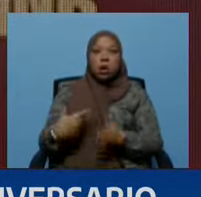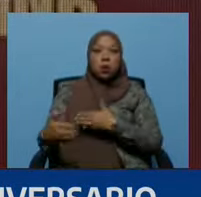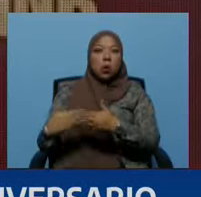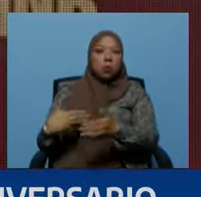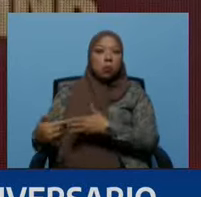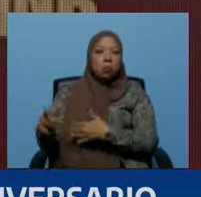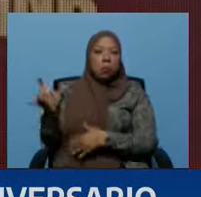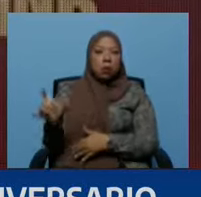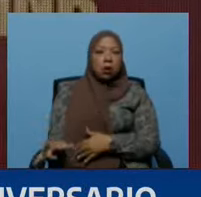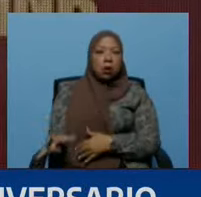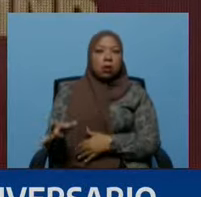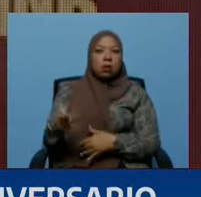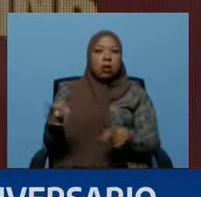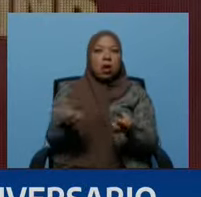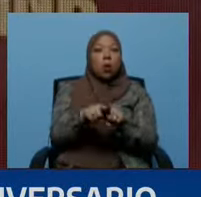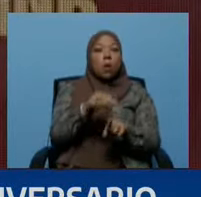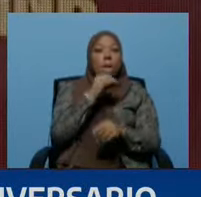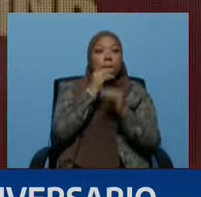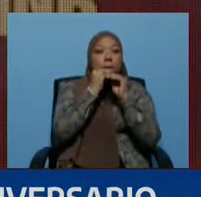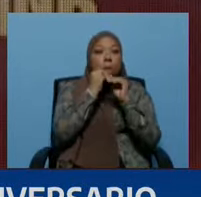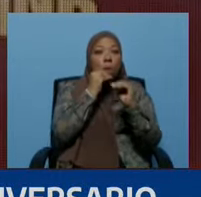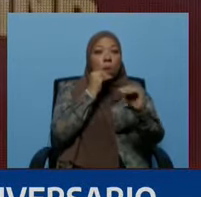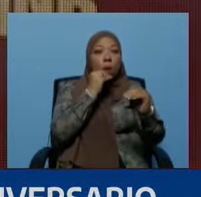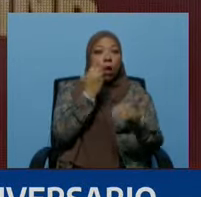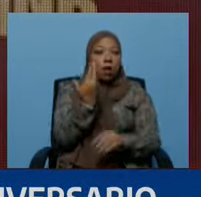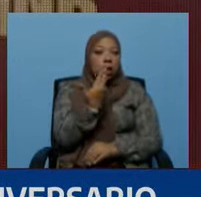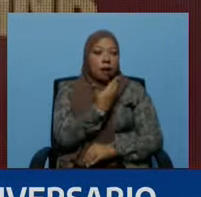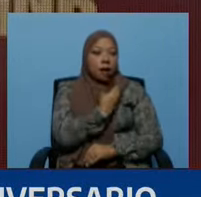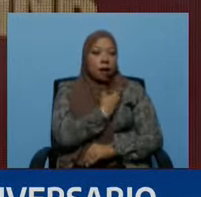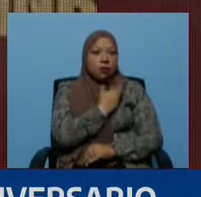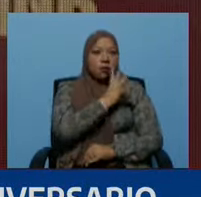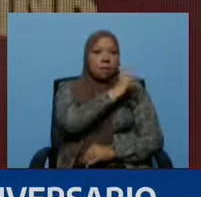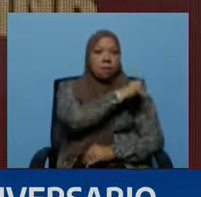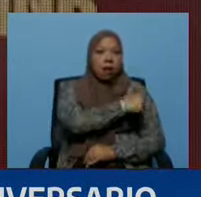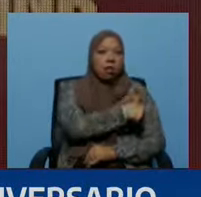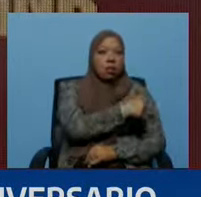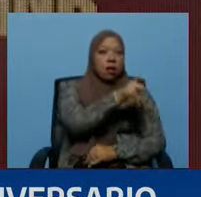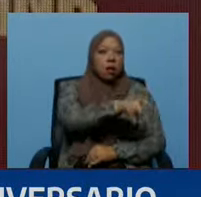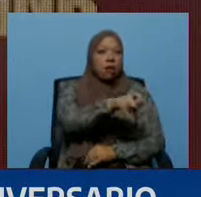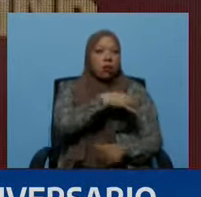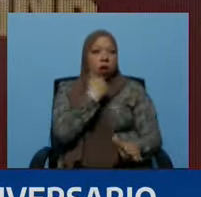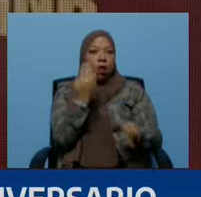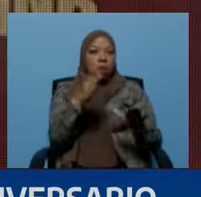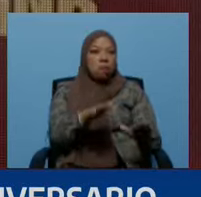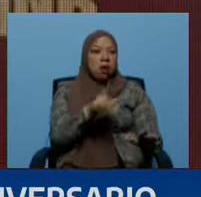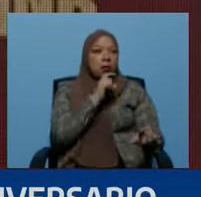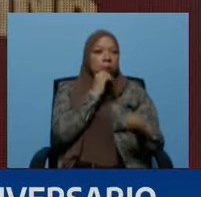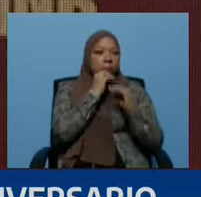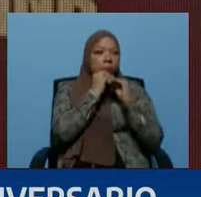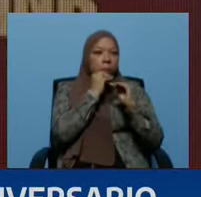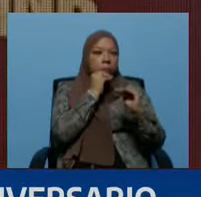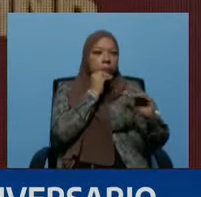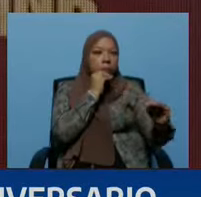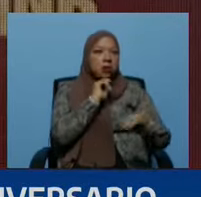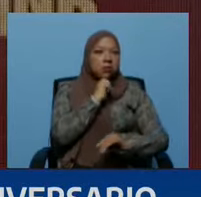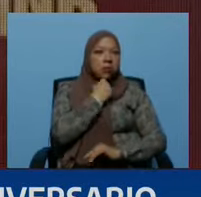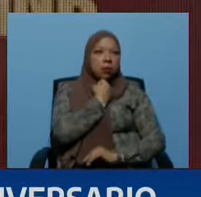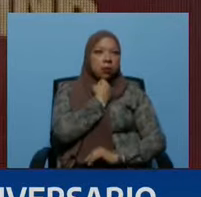ante la masacre de Gaza y el genocidio, que reconoció a Guaidó de manera vergonzante y se hace el